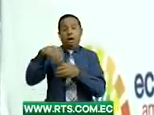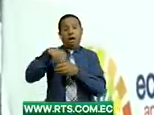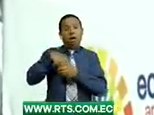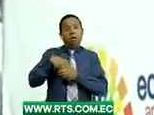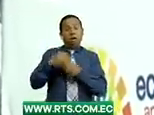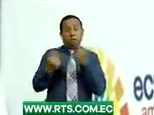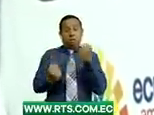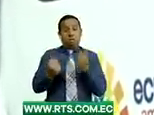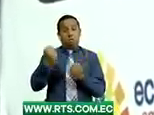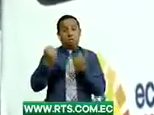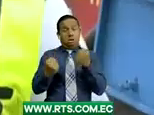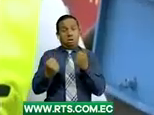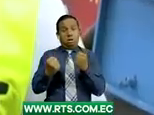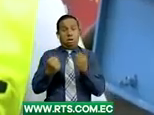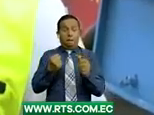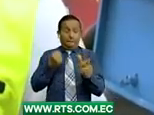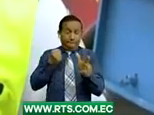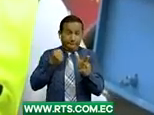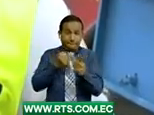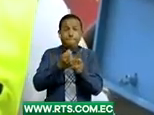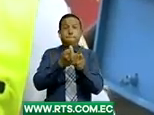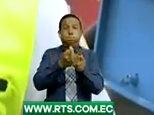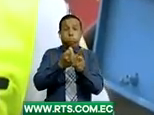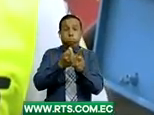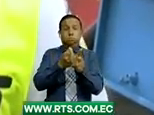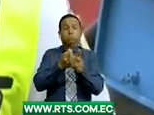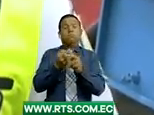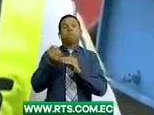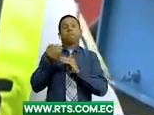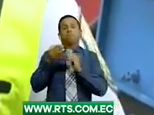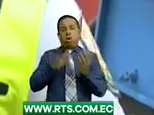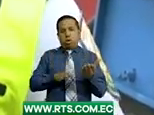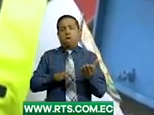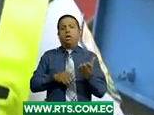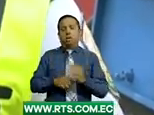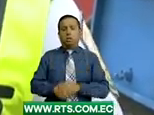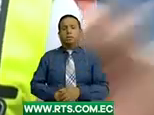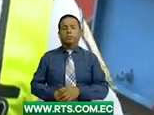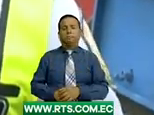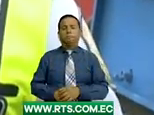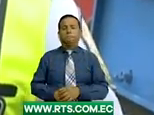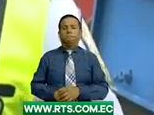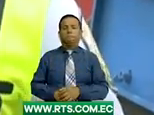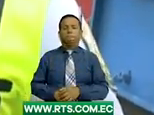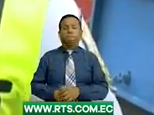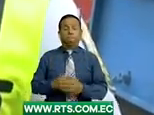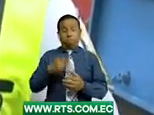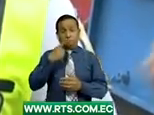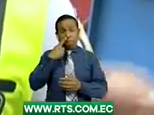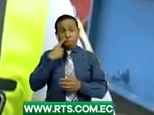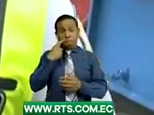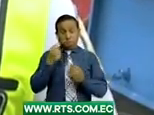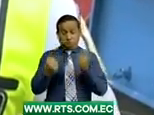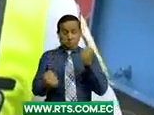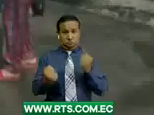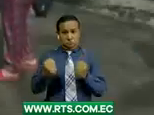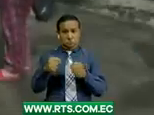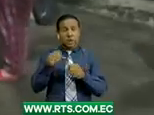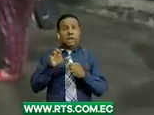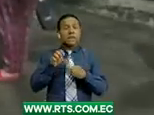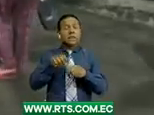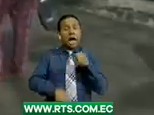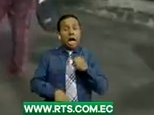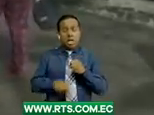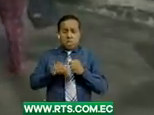el conductor atrapado. Un choque por alcance, al parecer, al conductor del tráiler. Se le han ido los frenos.